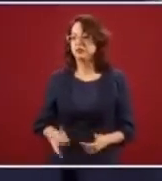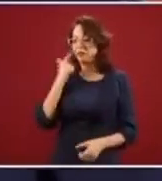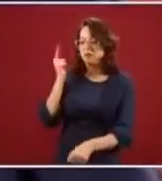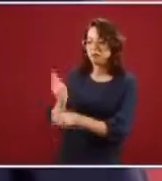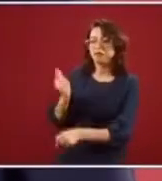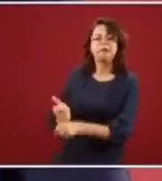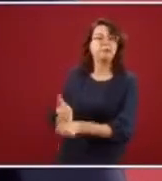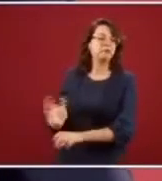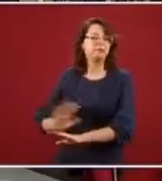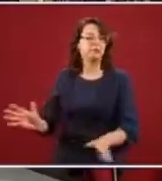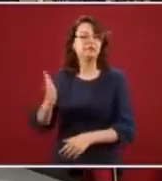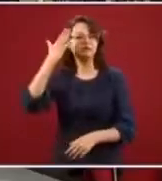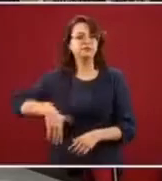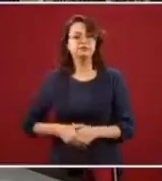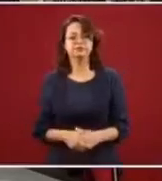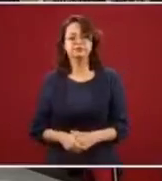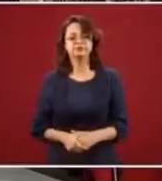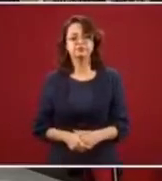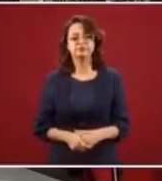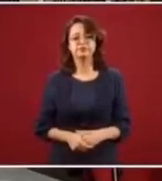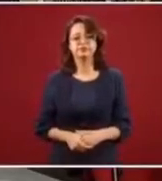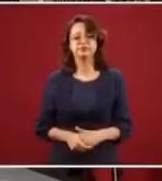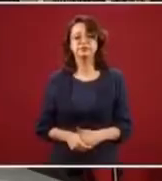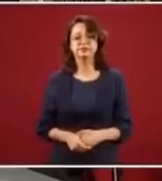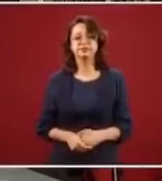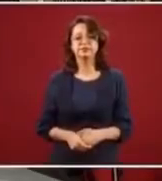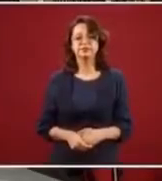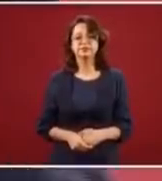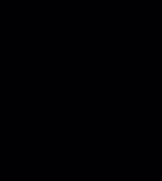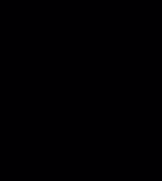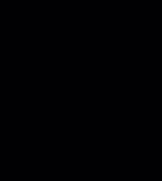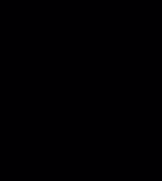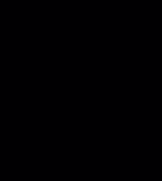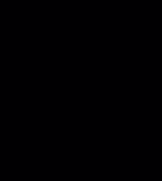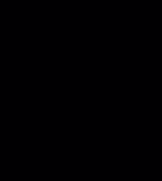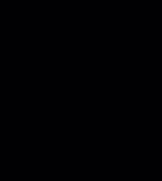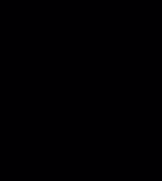éste no se afecta en nada